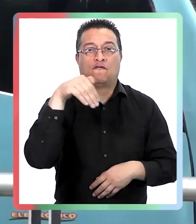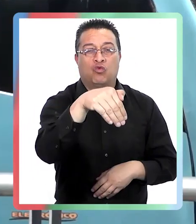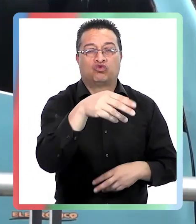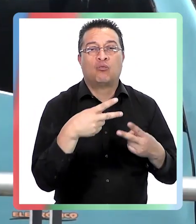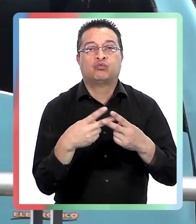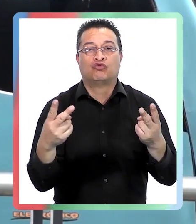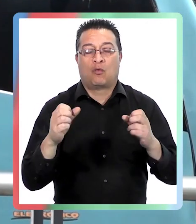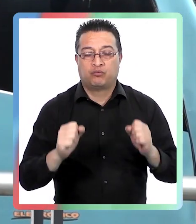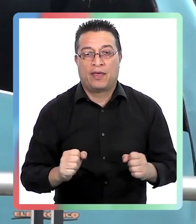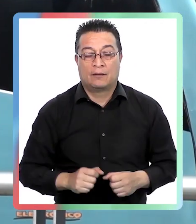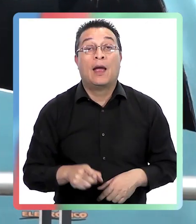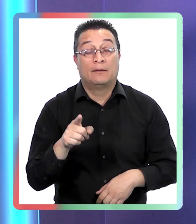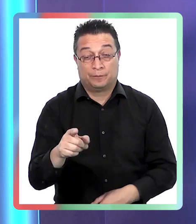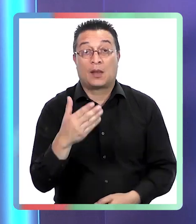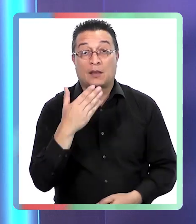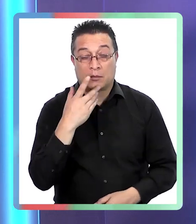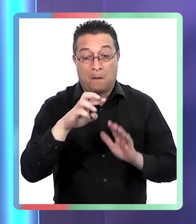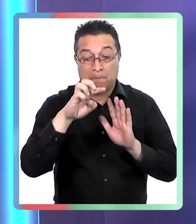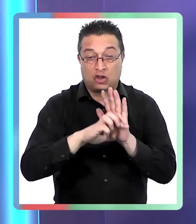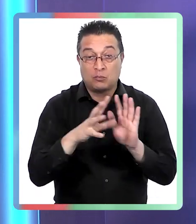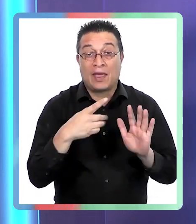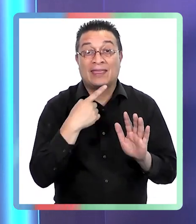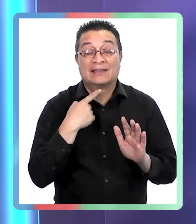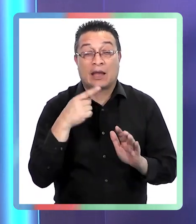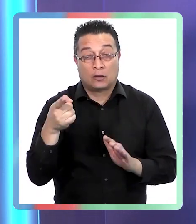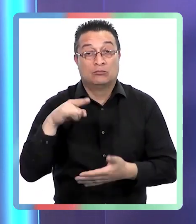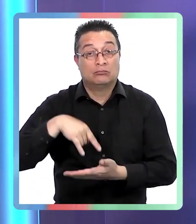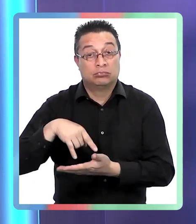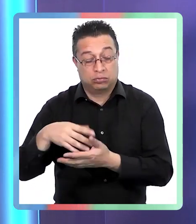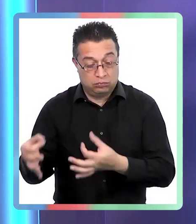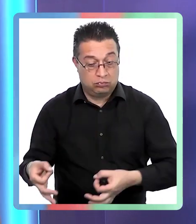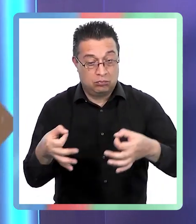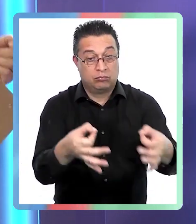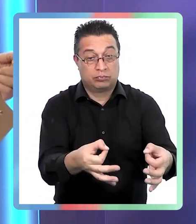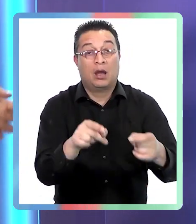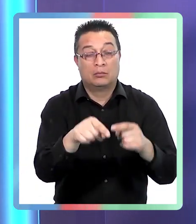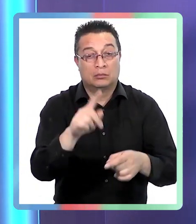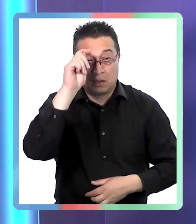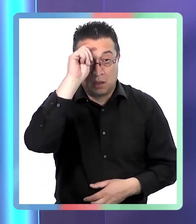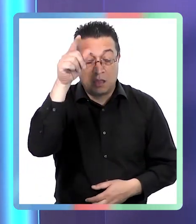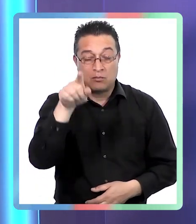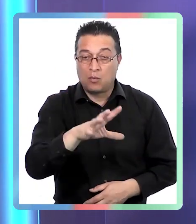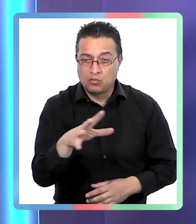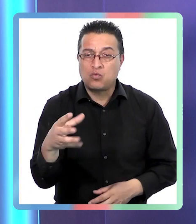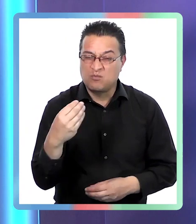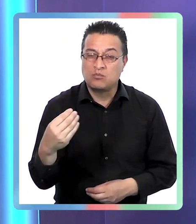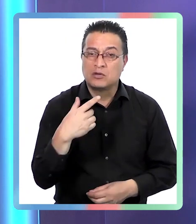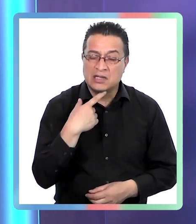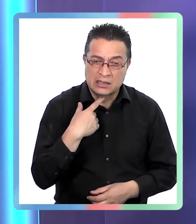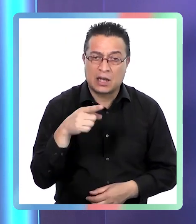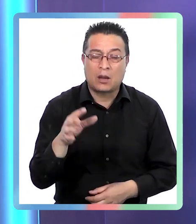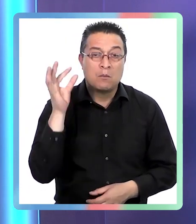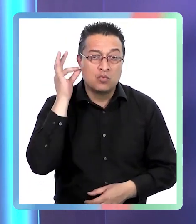locomoción colectiva pública. Claro, hay un proyecto bien interesante de un parlamentario que llegó a entregarle precisamente ahí una iniciativa que nos parece muy,